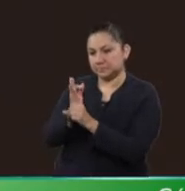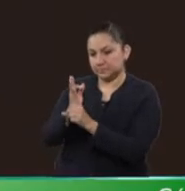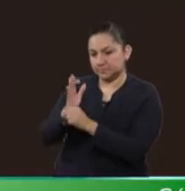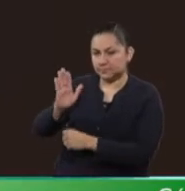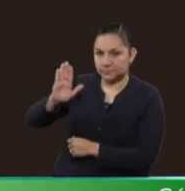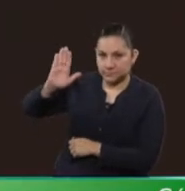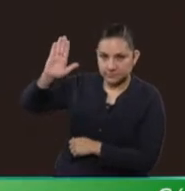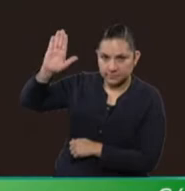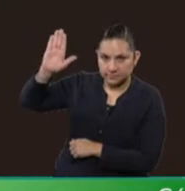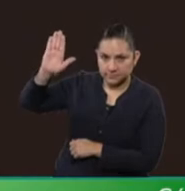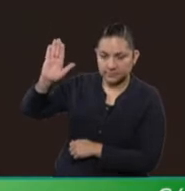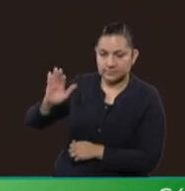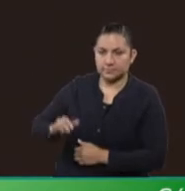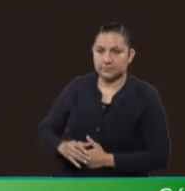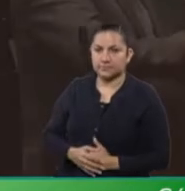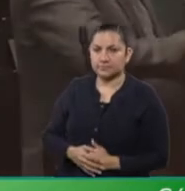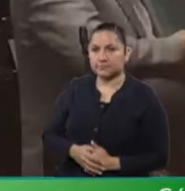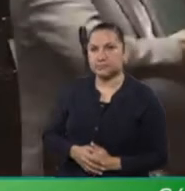sírvanse